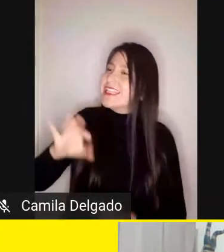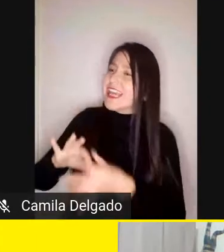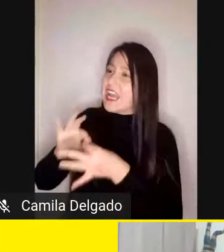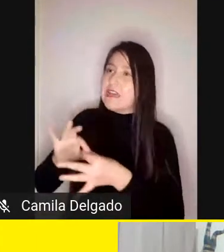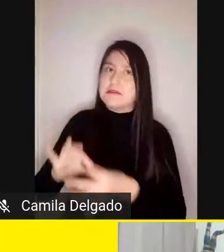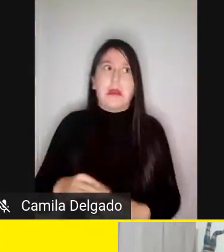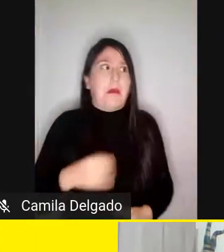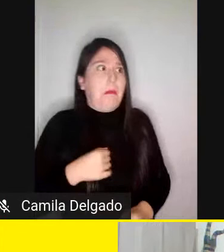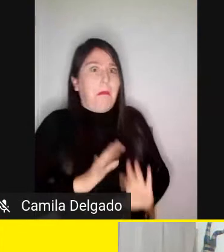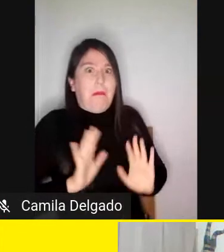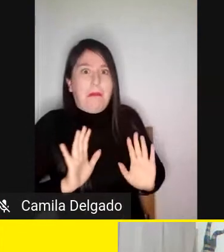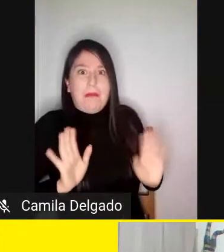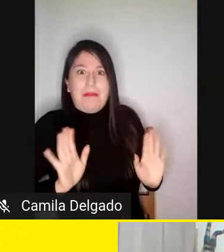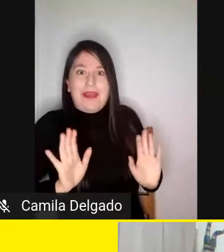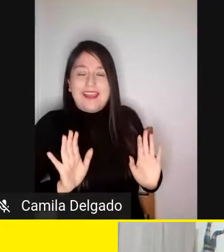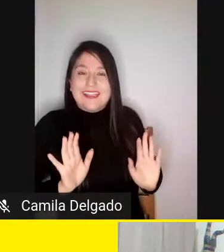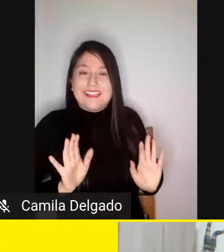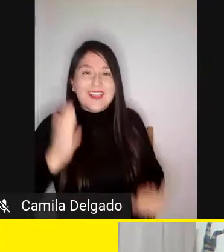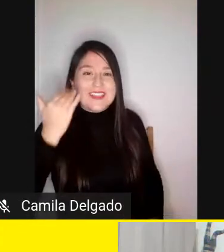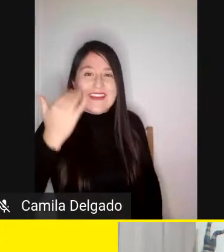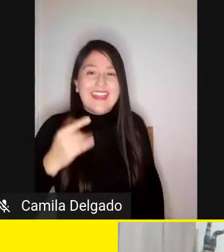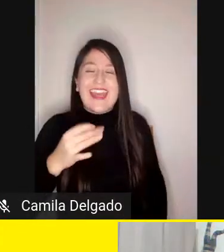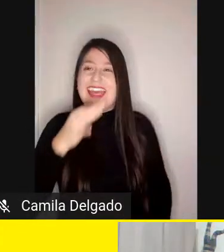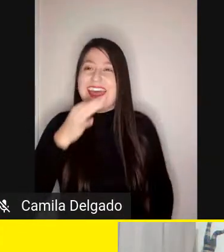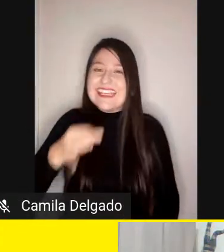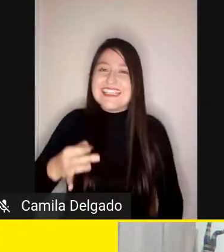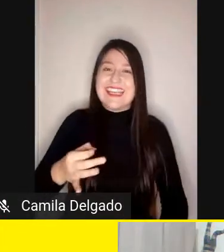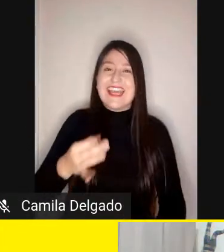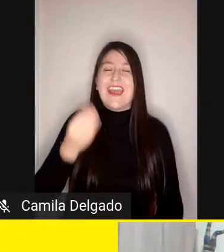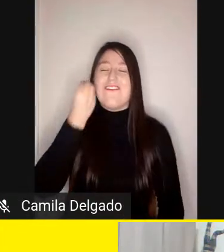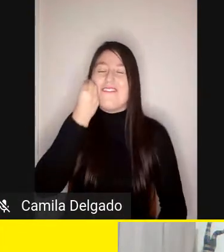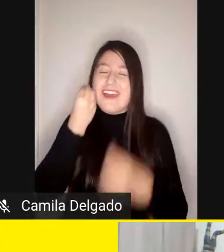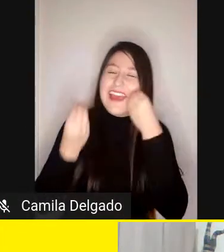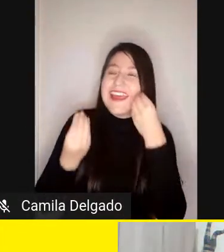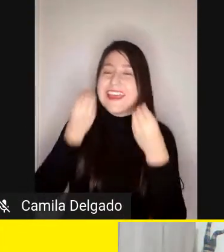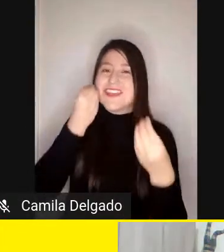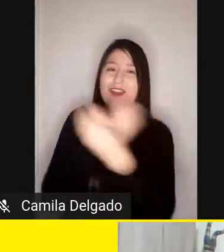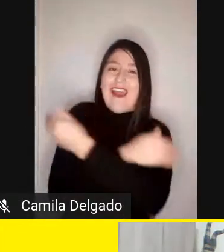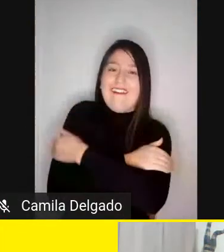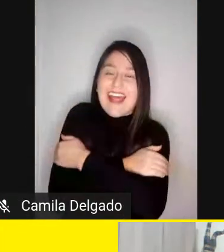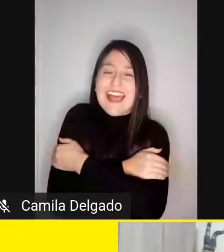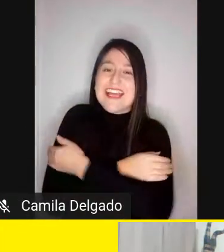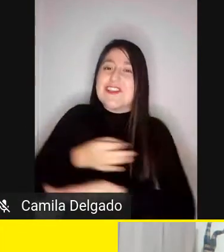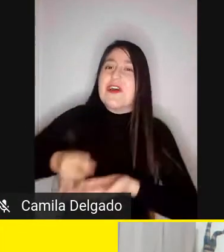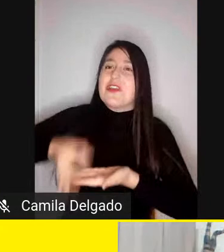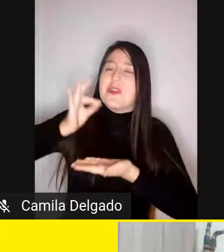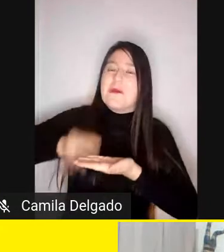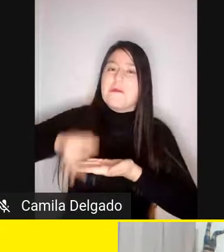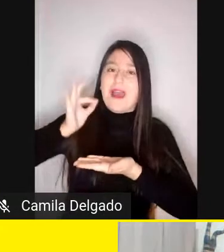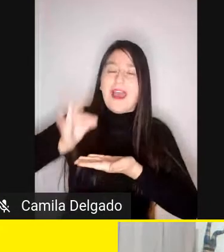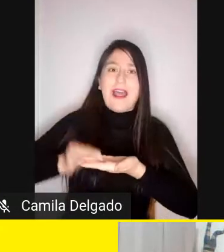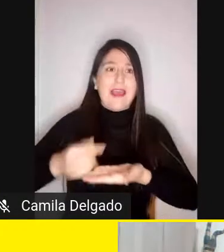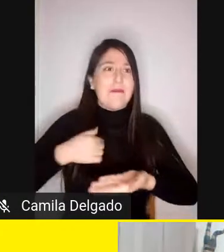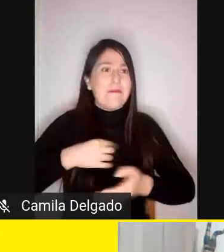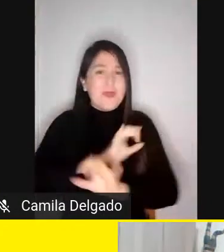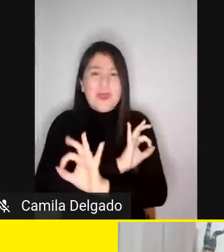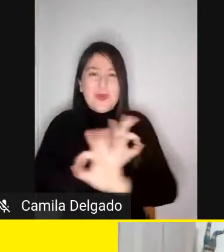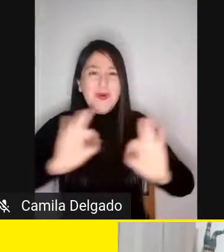para darle unos besos y unos abrazos y tomar tecito con él, digamos. Claro, en eso andábamos.